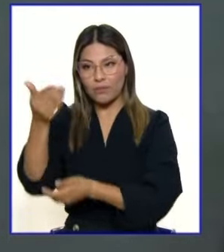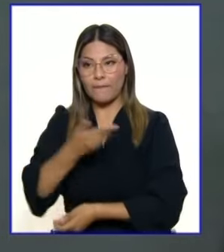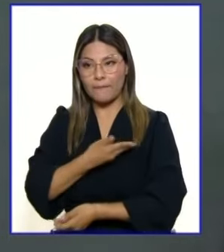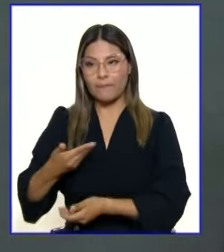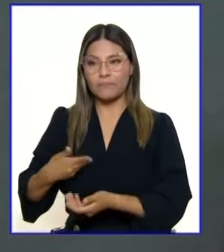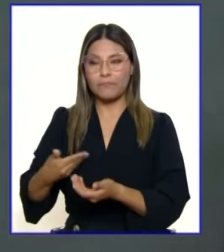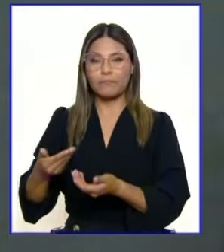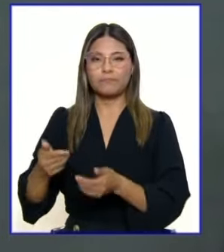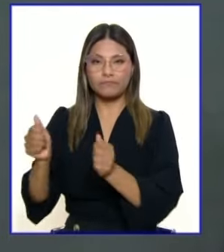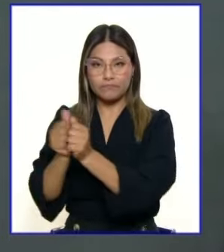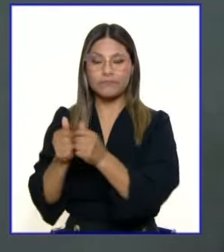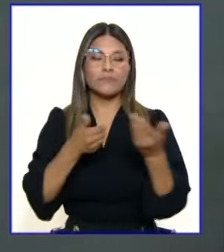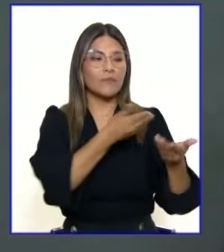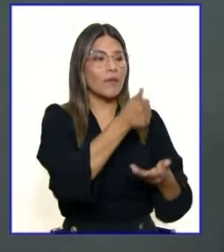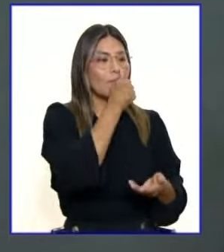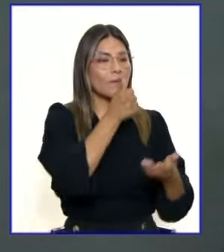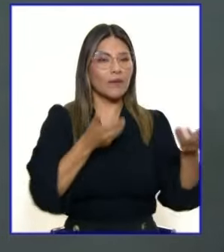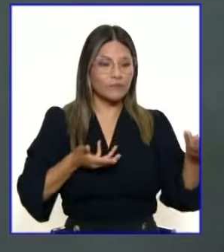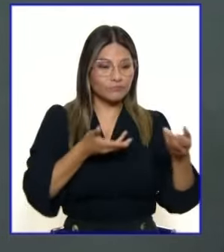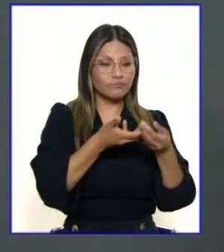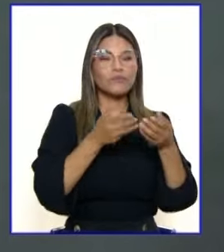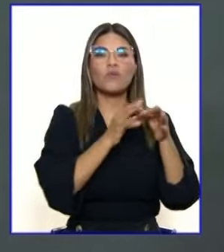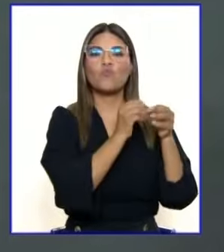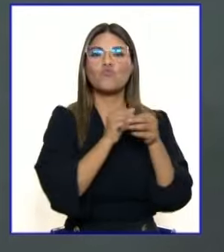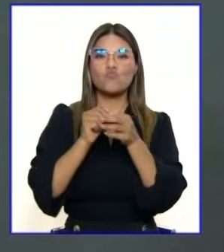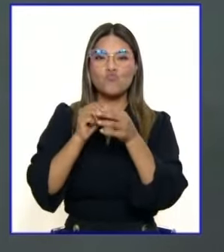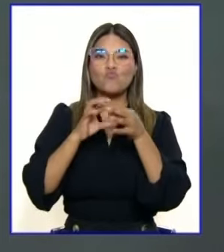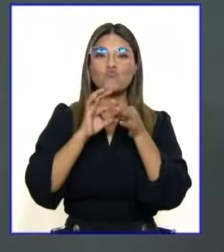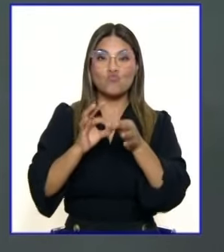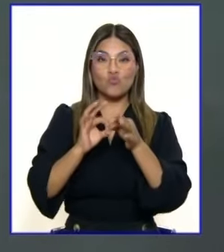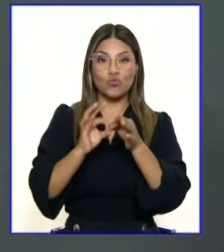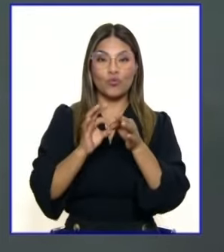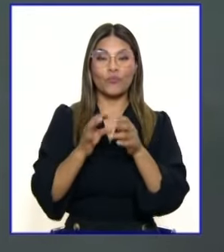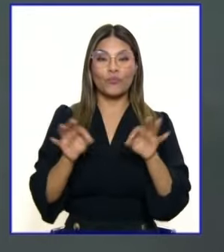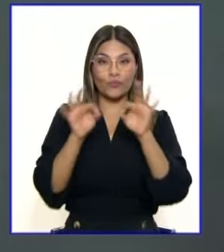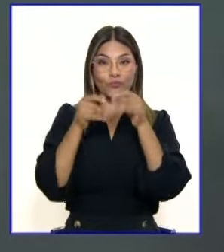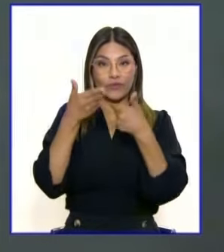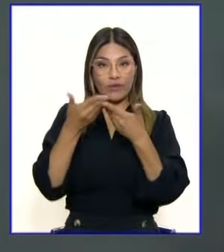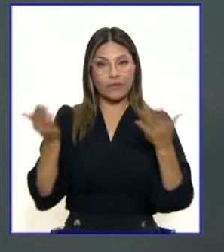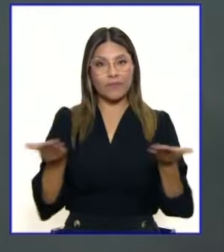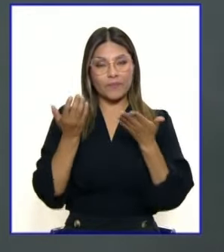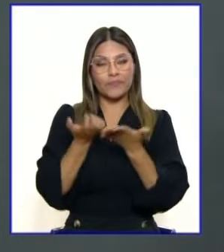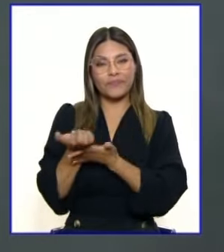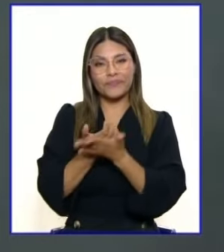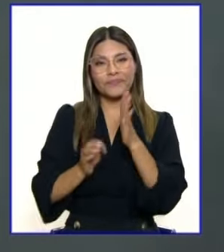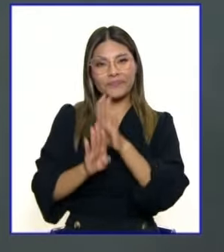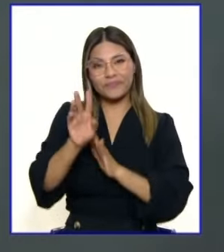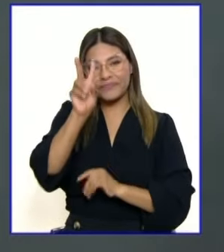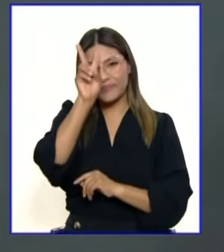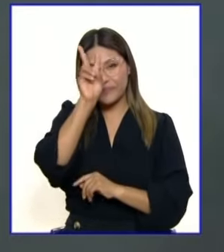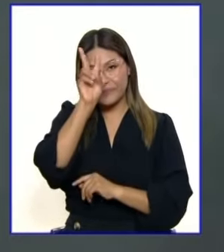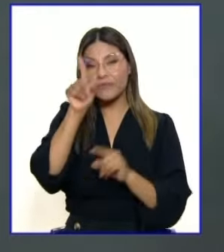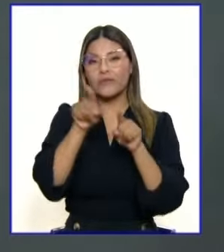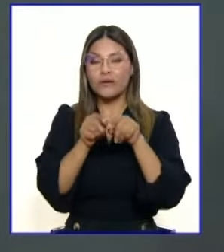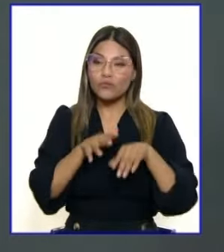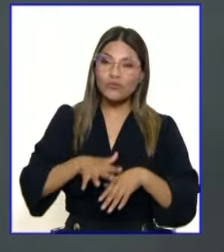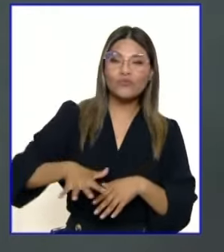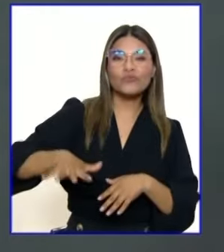privado servirá para impulsar aún más la economía del Perú y de nuestra